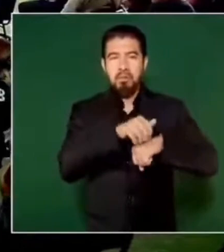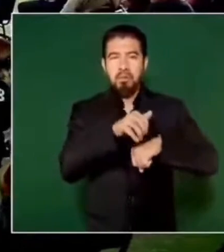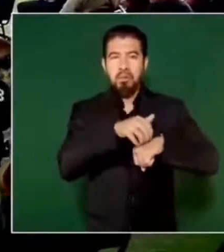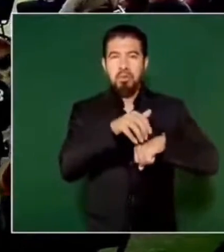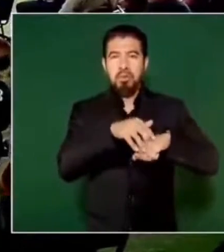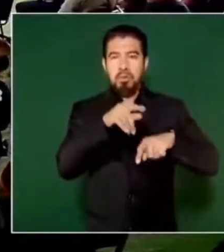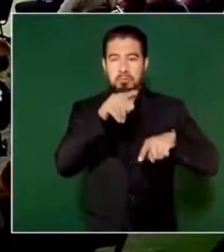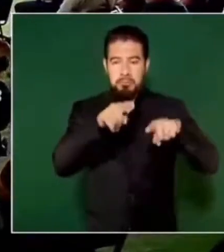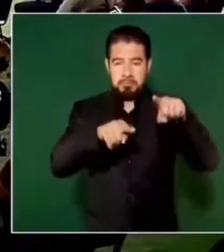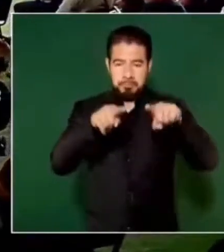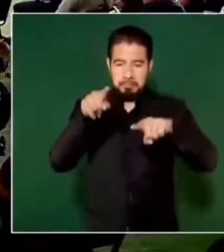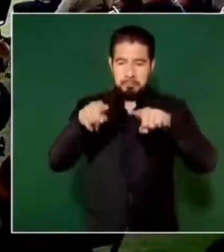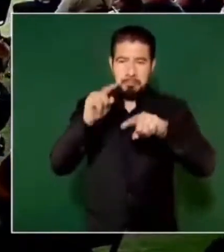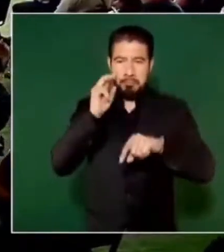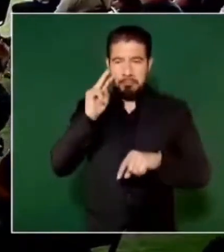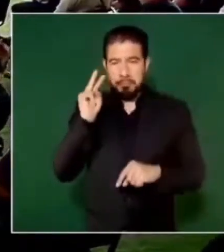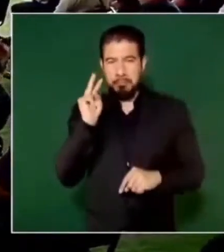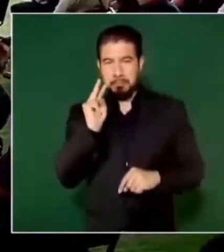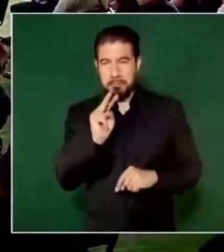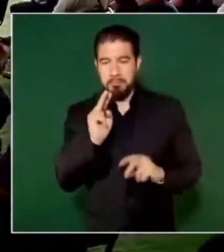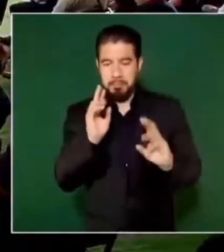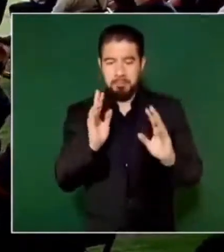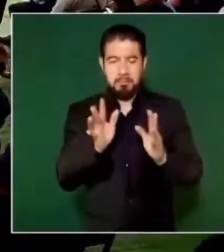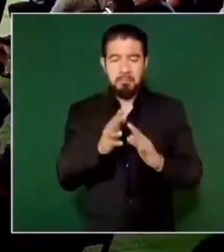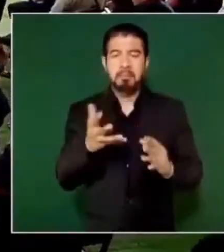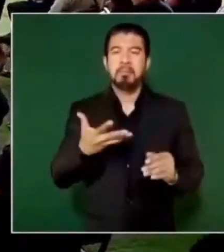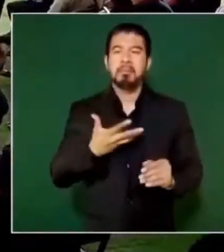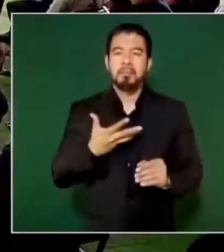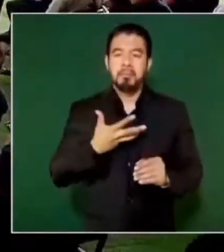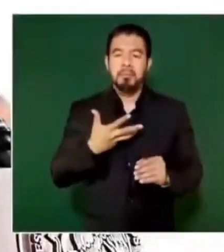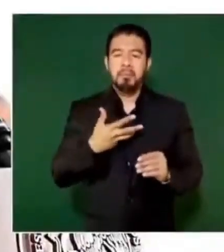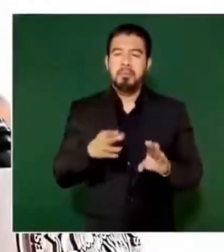y veía yo el comportamiento